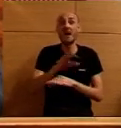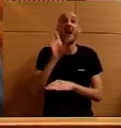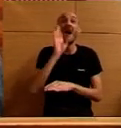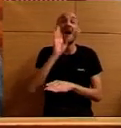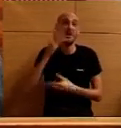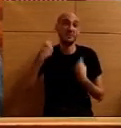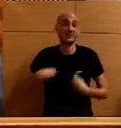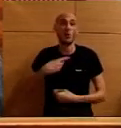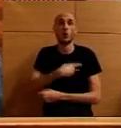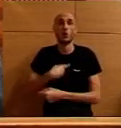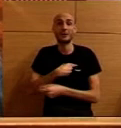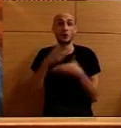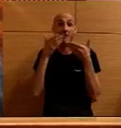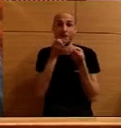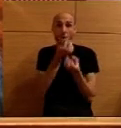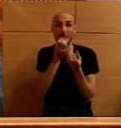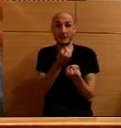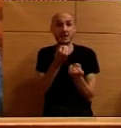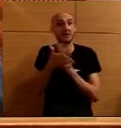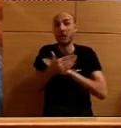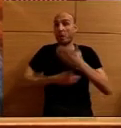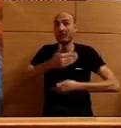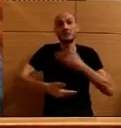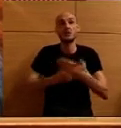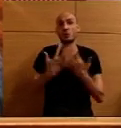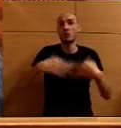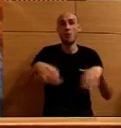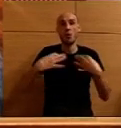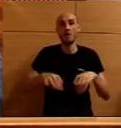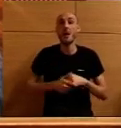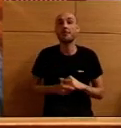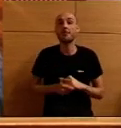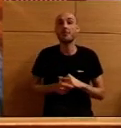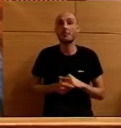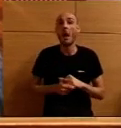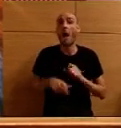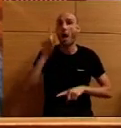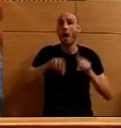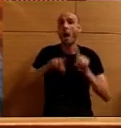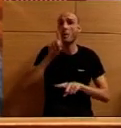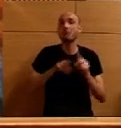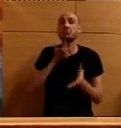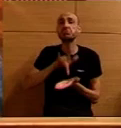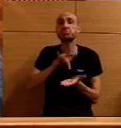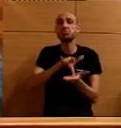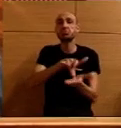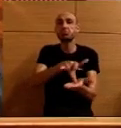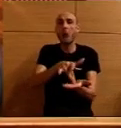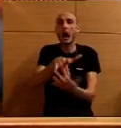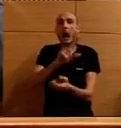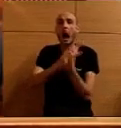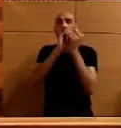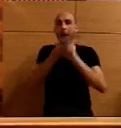comisiones, en la comisión informativa, es un procedimiento normal. En más de una ocasión se ha procedido a incluir cambios mediante